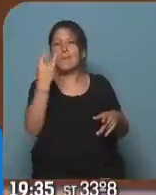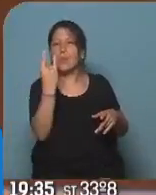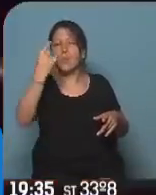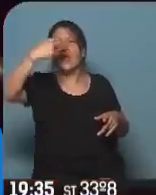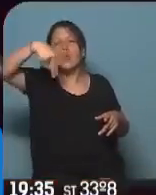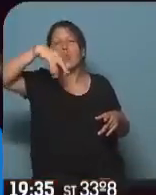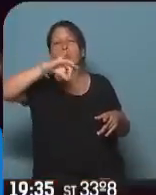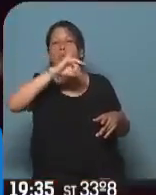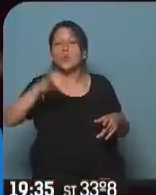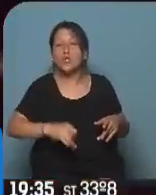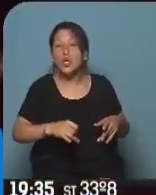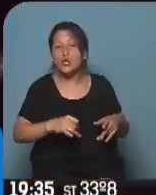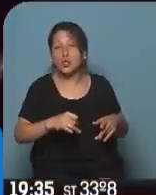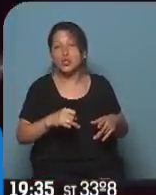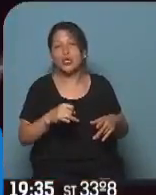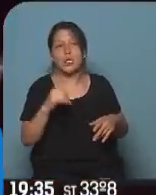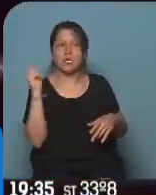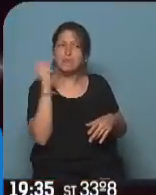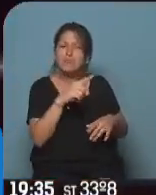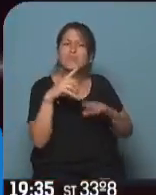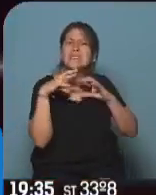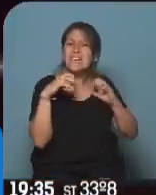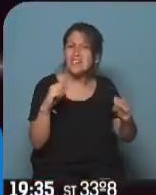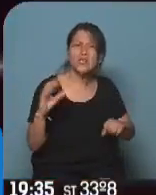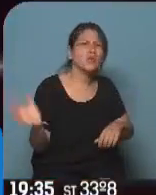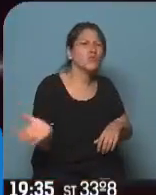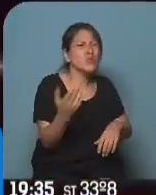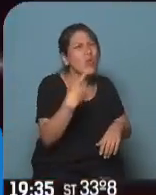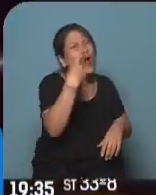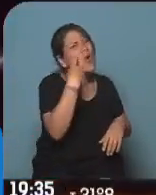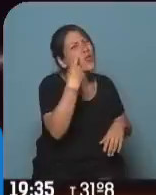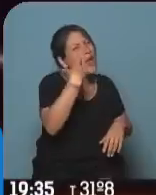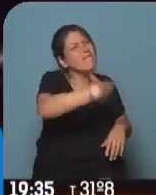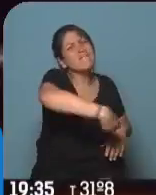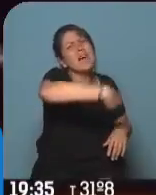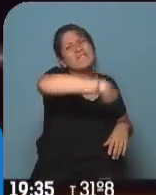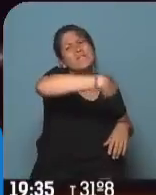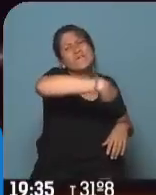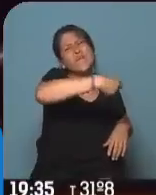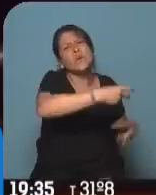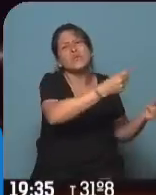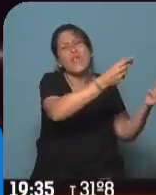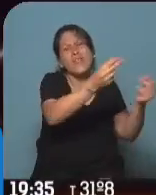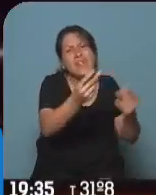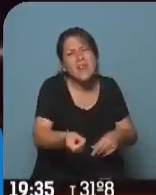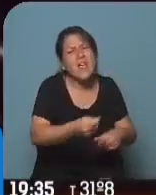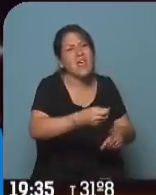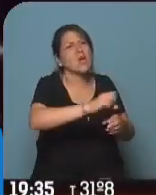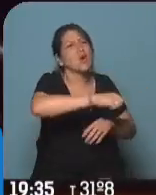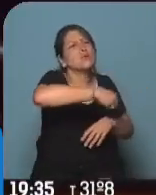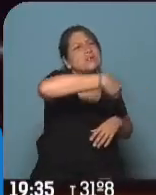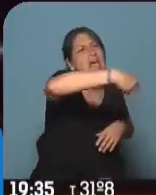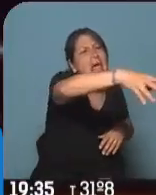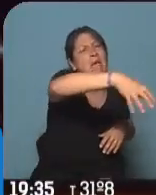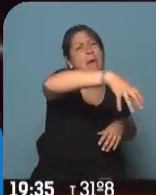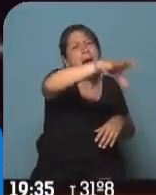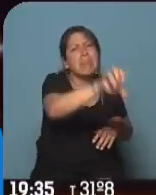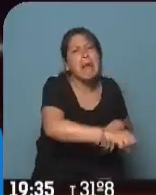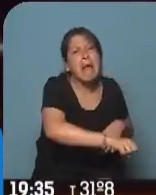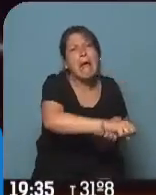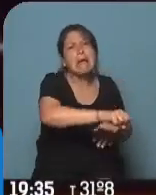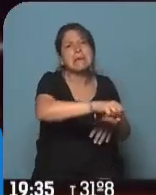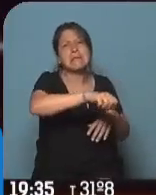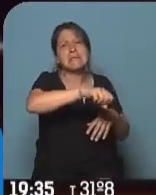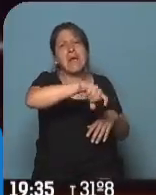que son todos los que manejaban los bolsos de dinero, los que los distribuían, los que los llevaban a los lugares de acopio, los que